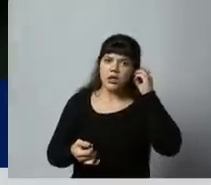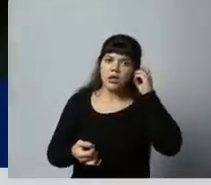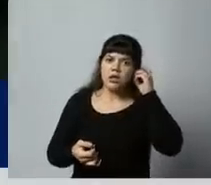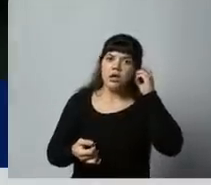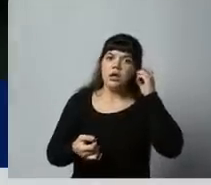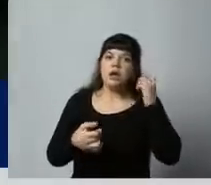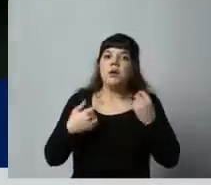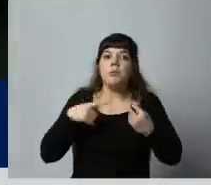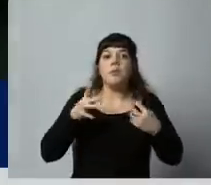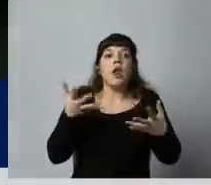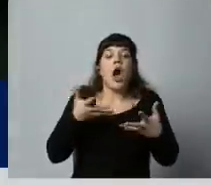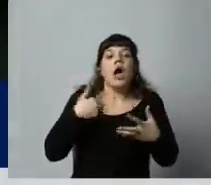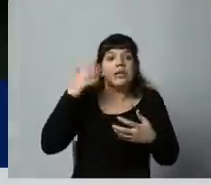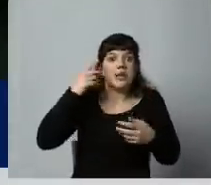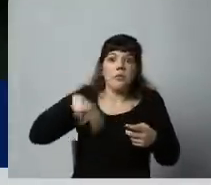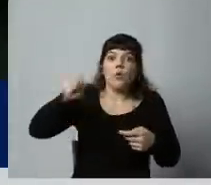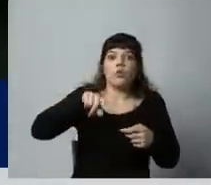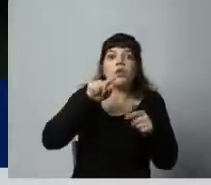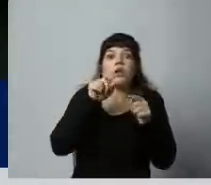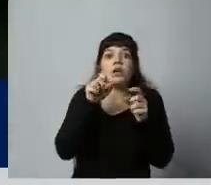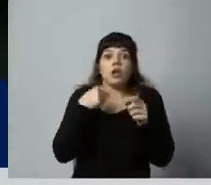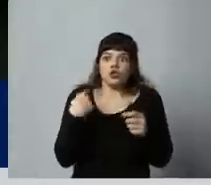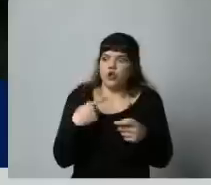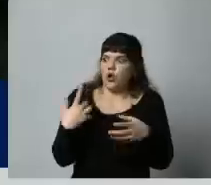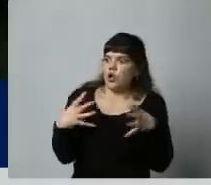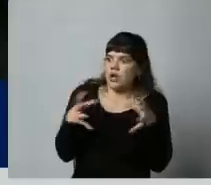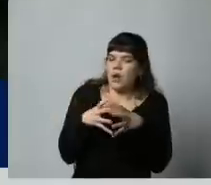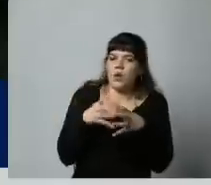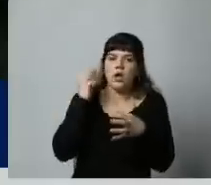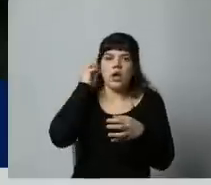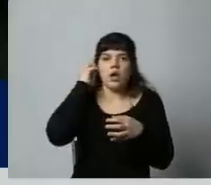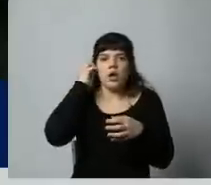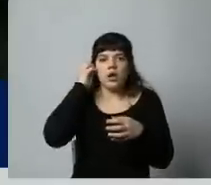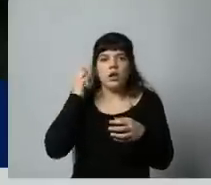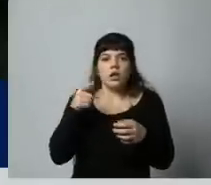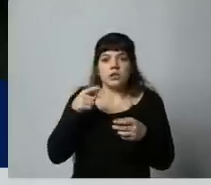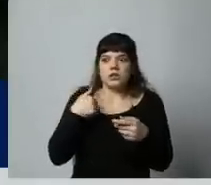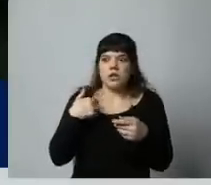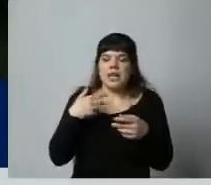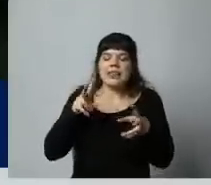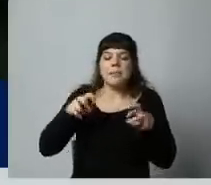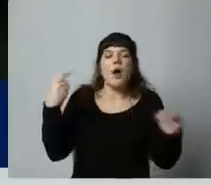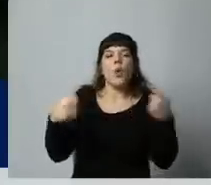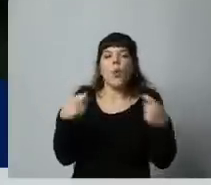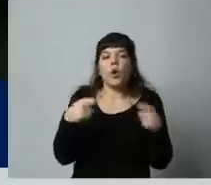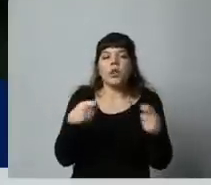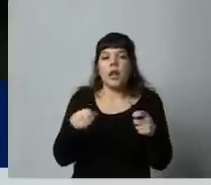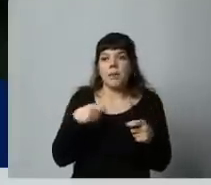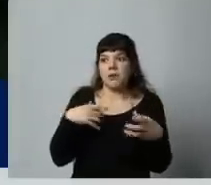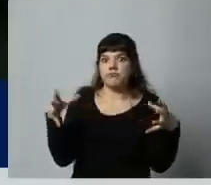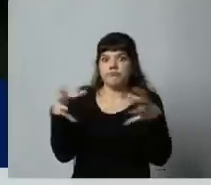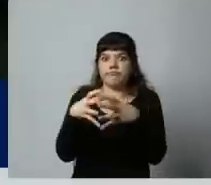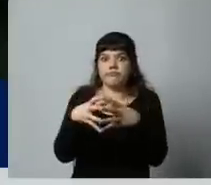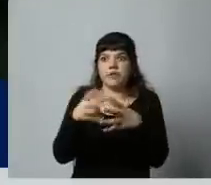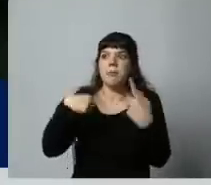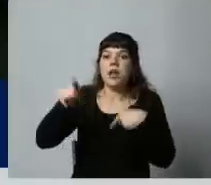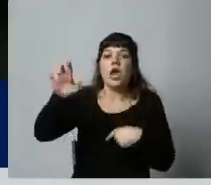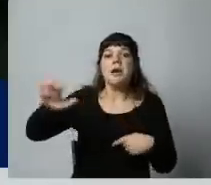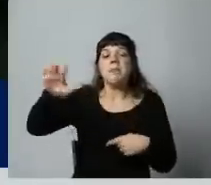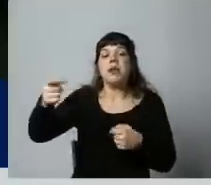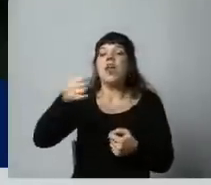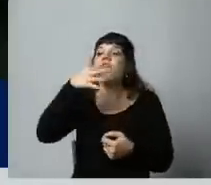que me tocó ir el miércoles a una reunión con la patronal del sector de las curtiembres y la patronal les planteó a los